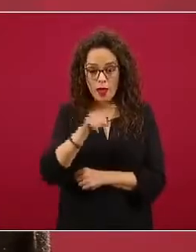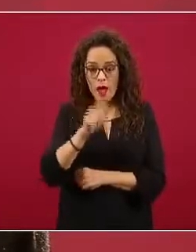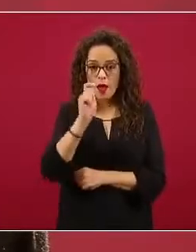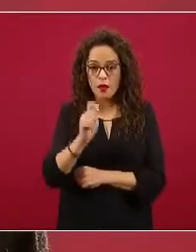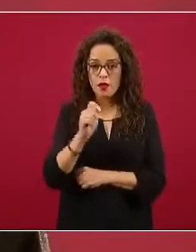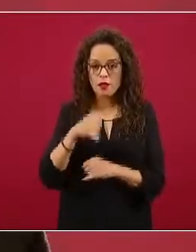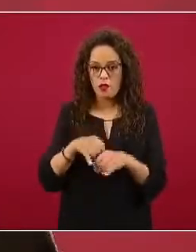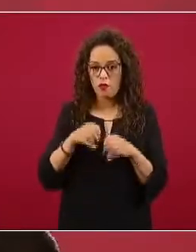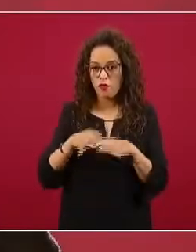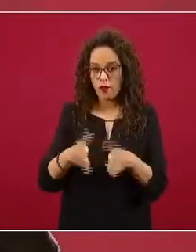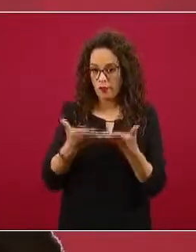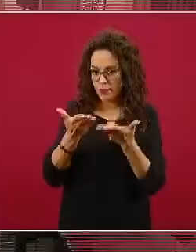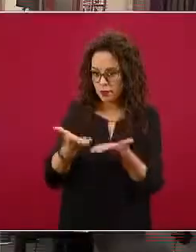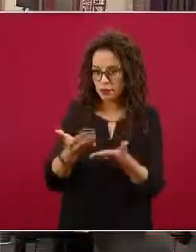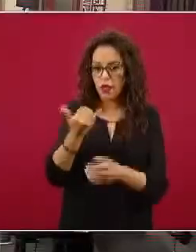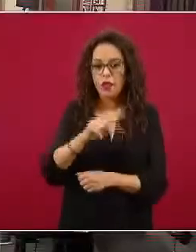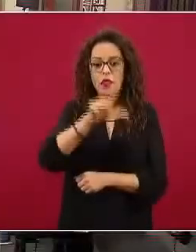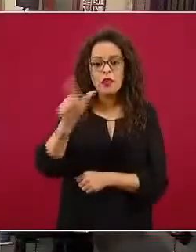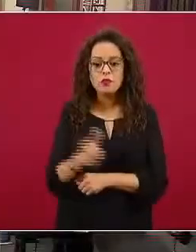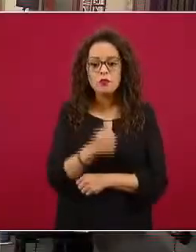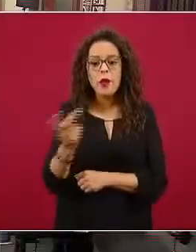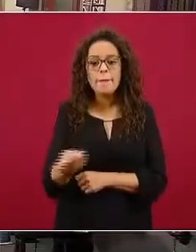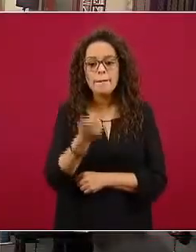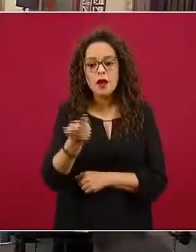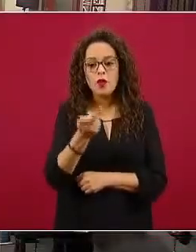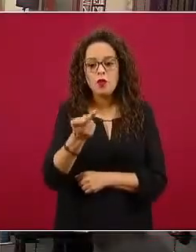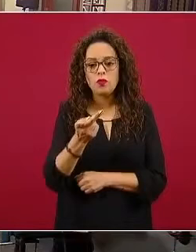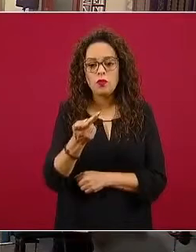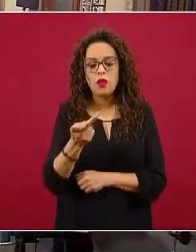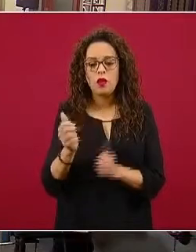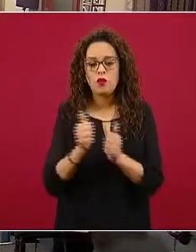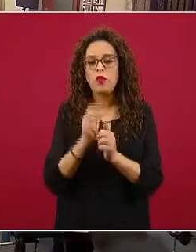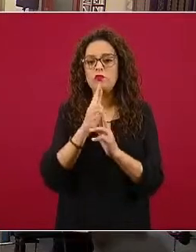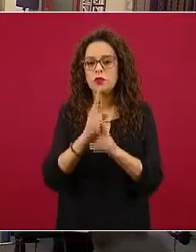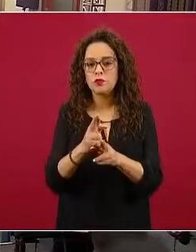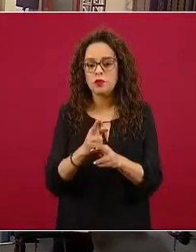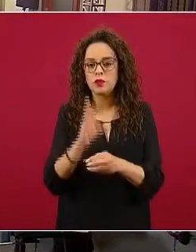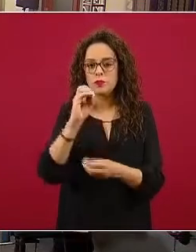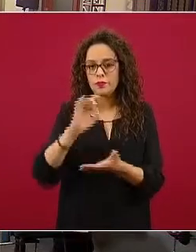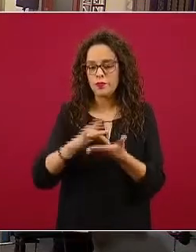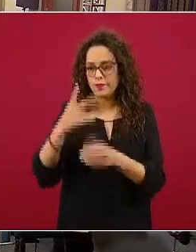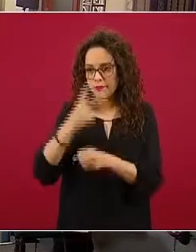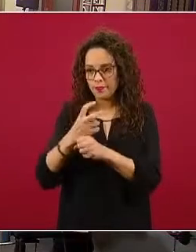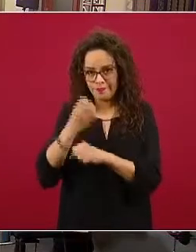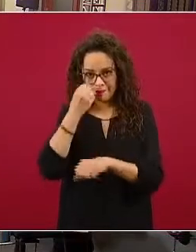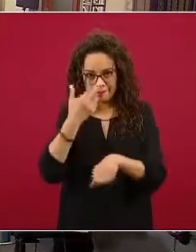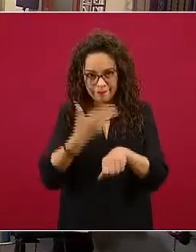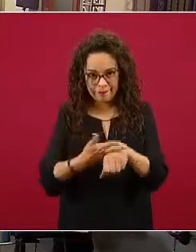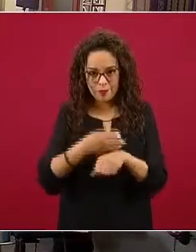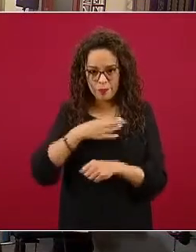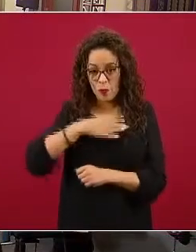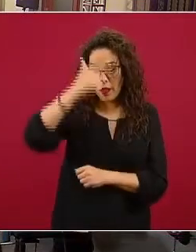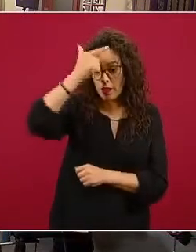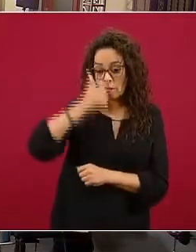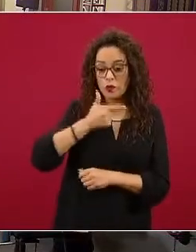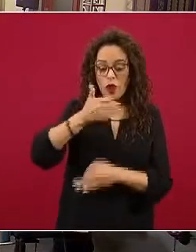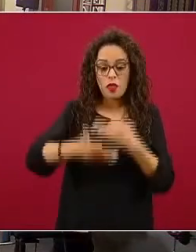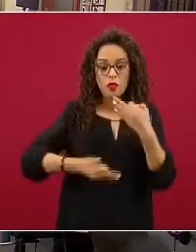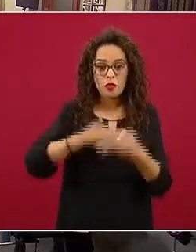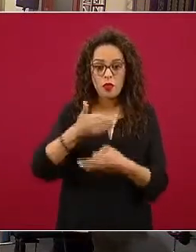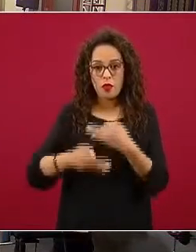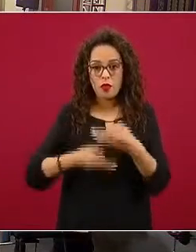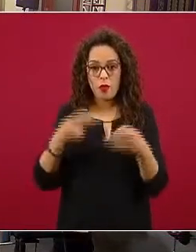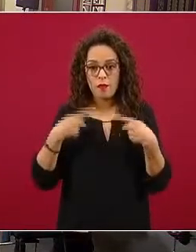a preguntas y comentarios. Con mucho gusto, señor subsecretario. Muy buenas noches a todas y a todos